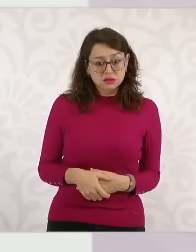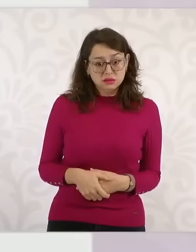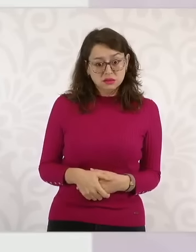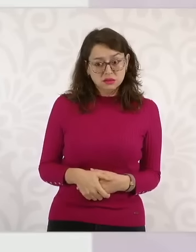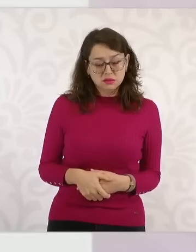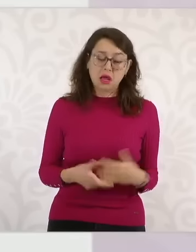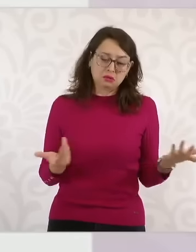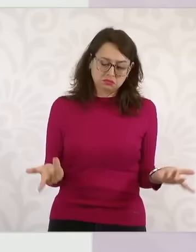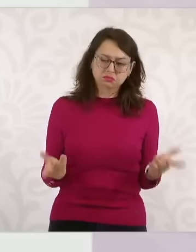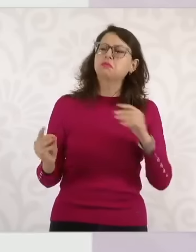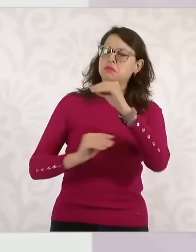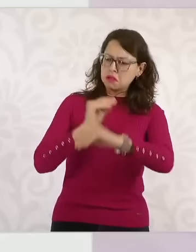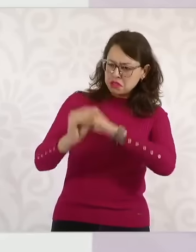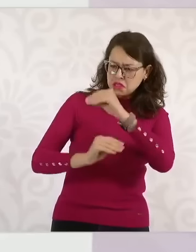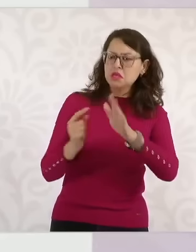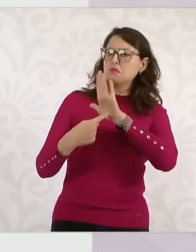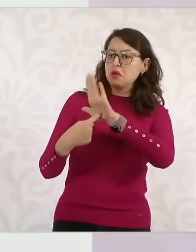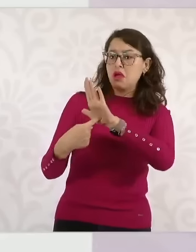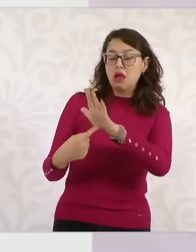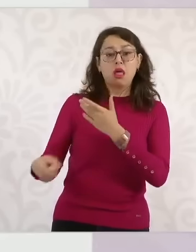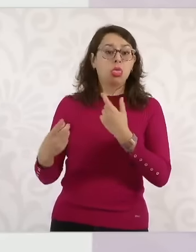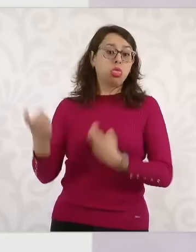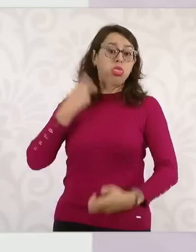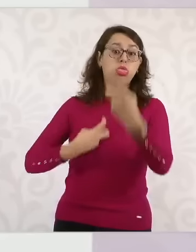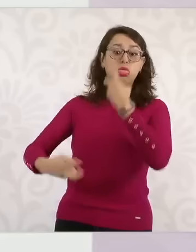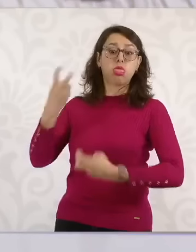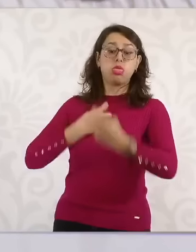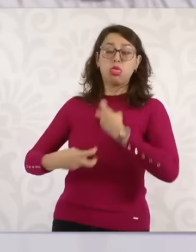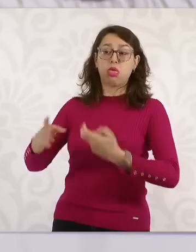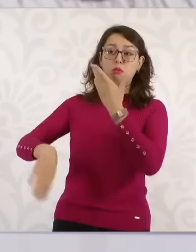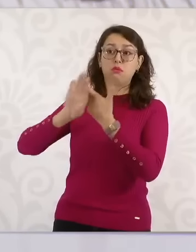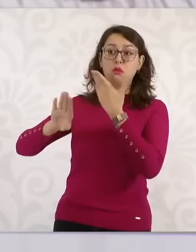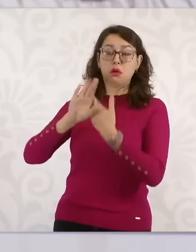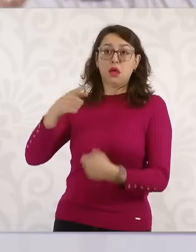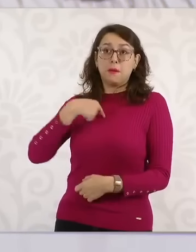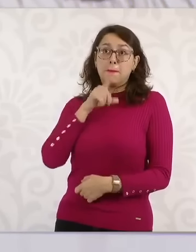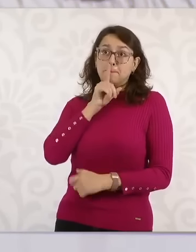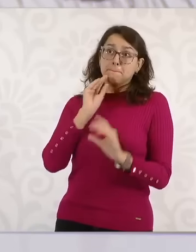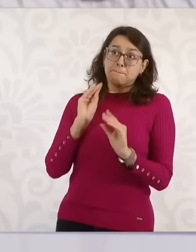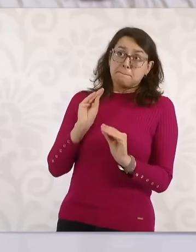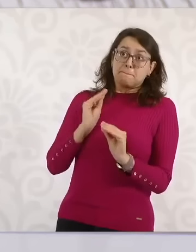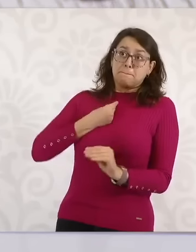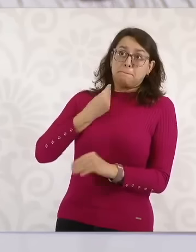Debatimos, eso sí. Tampoco es que nos estemos cruzados de brazos, tenemos derecho de réplica.